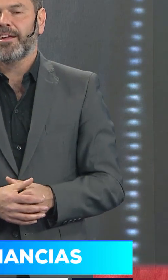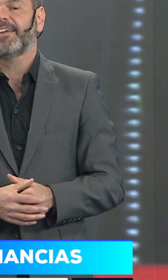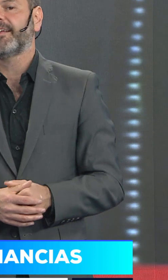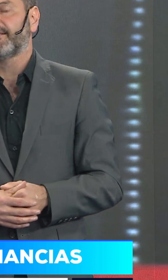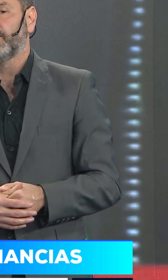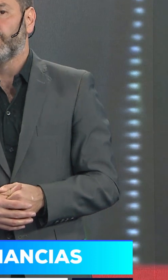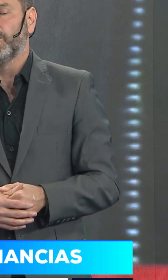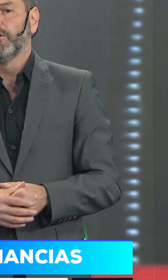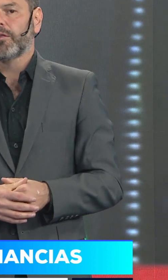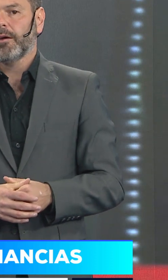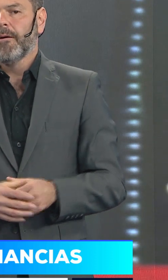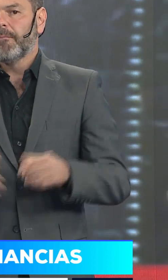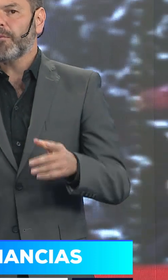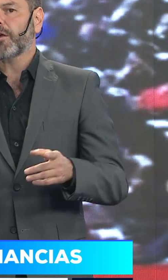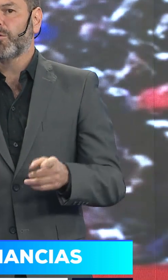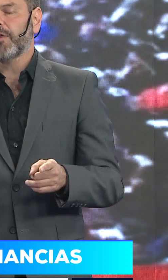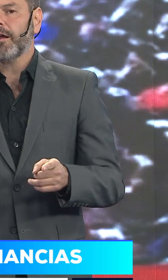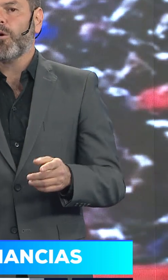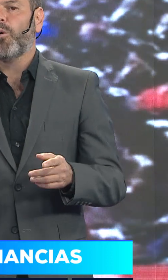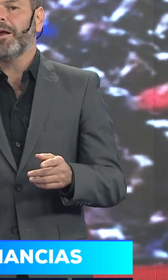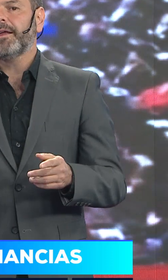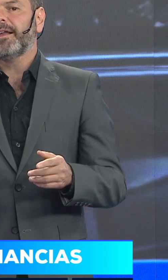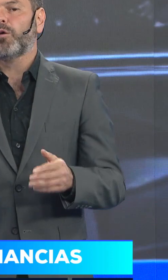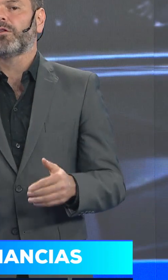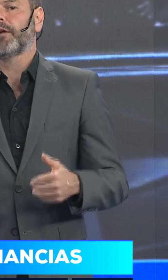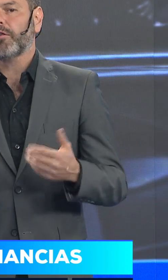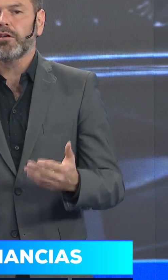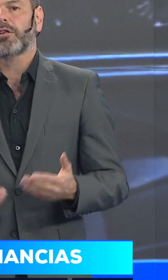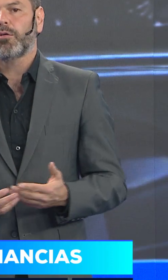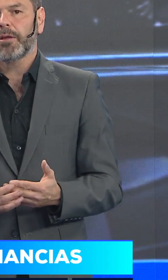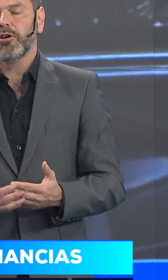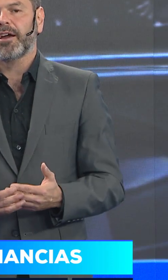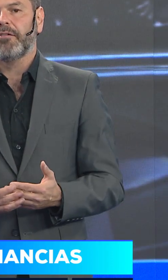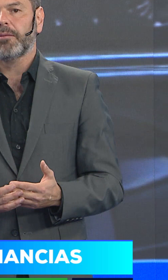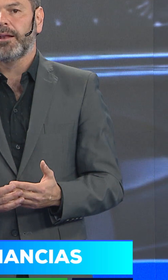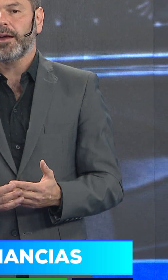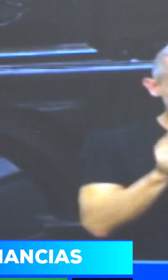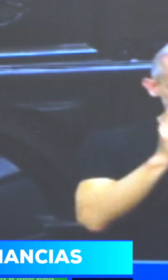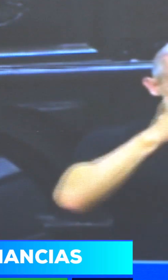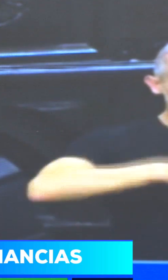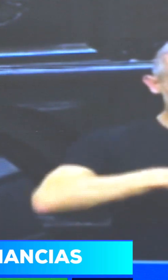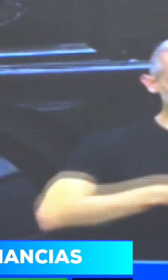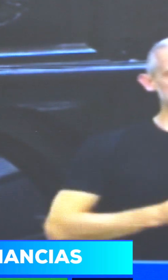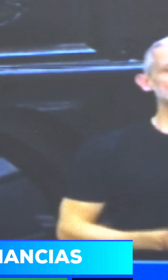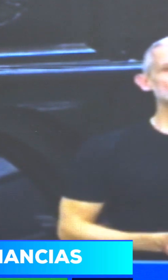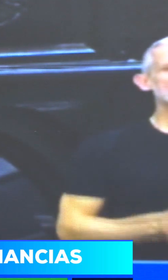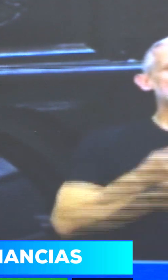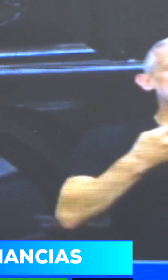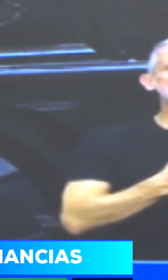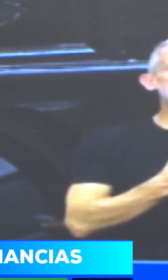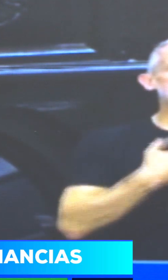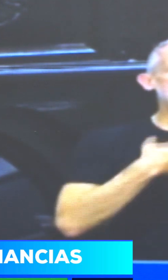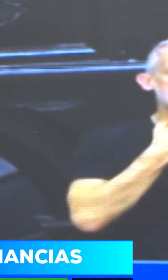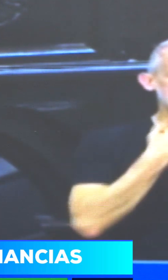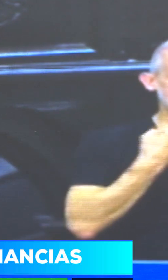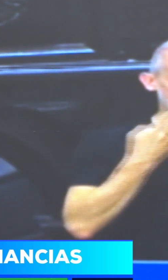escuchando el esquiaretismo, ¿sí? Vamos a escuchar cuál era la justificación, los argumentos de Javier Milei para apoyar esta eliminación